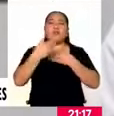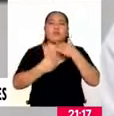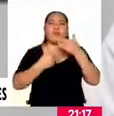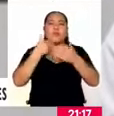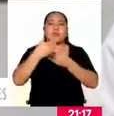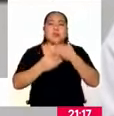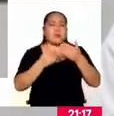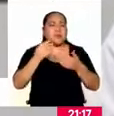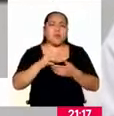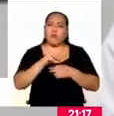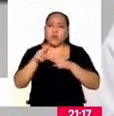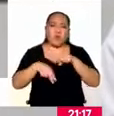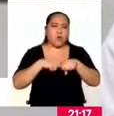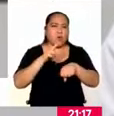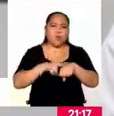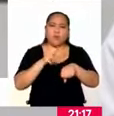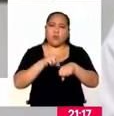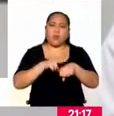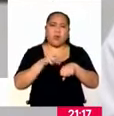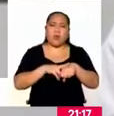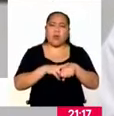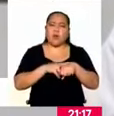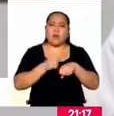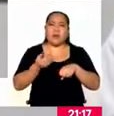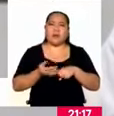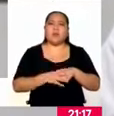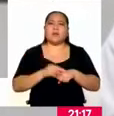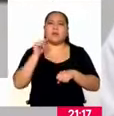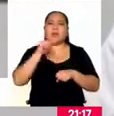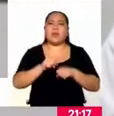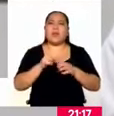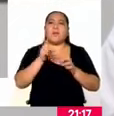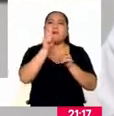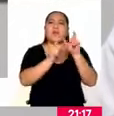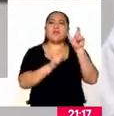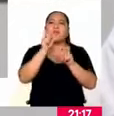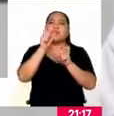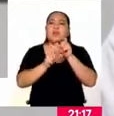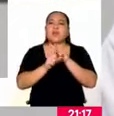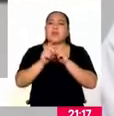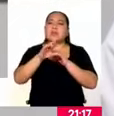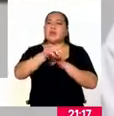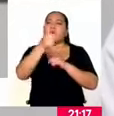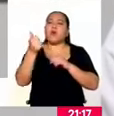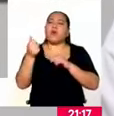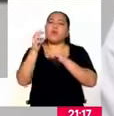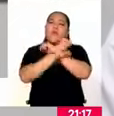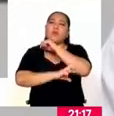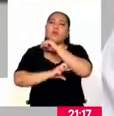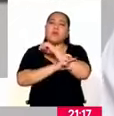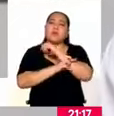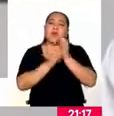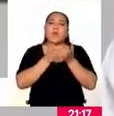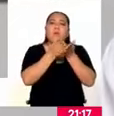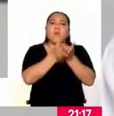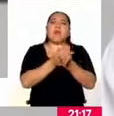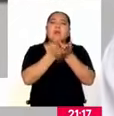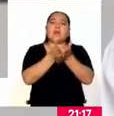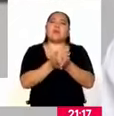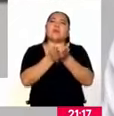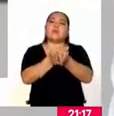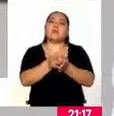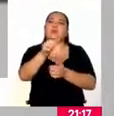manera normal ante la presencia de personal extranjero o de embarcaciones extranjeras.